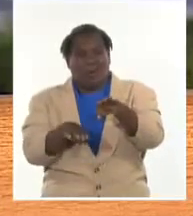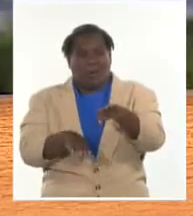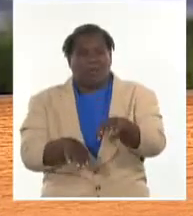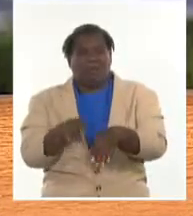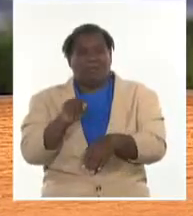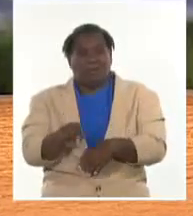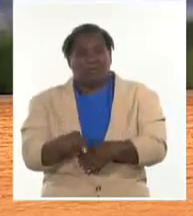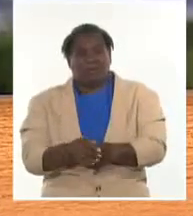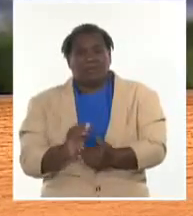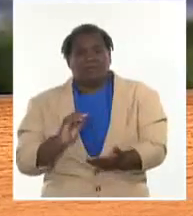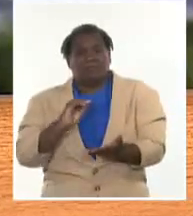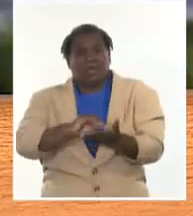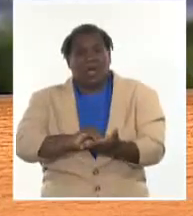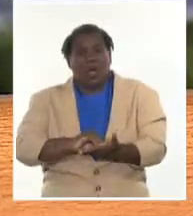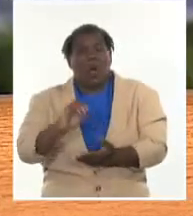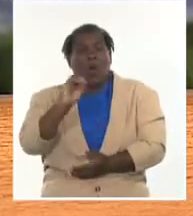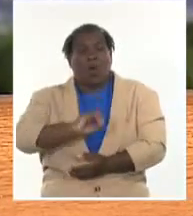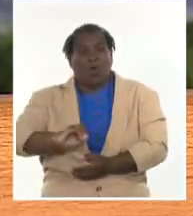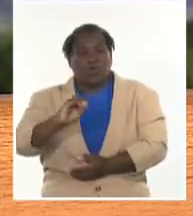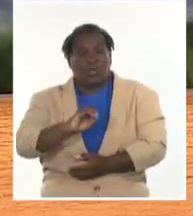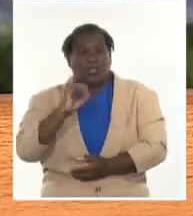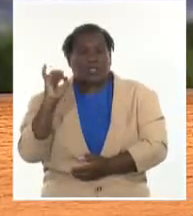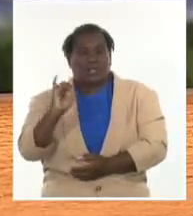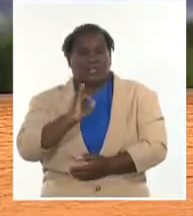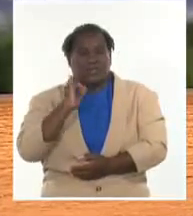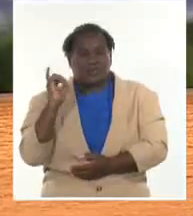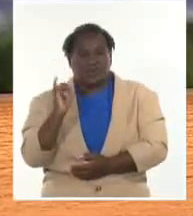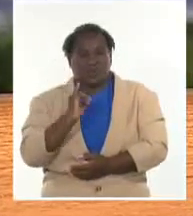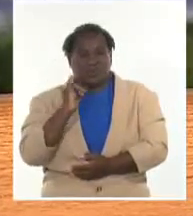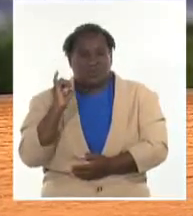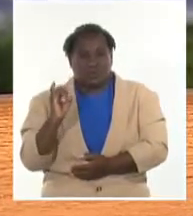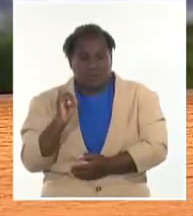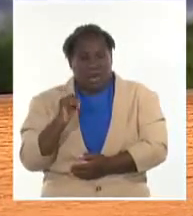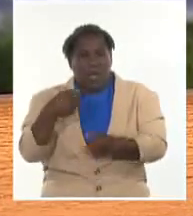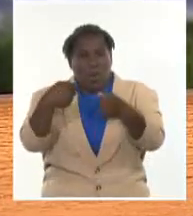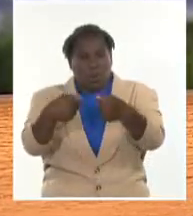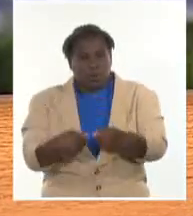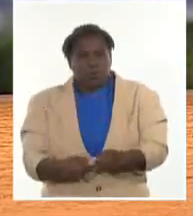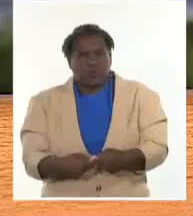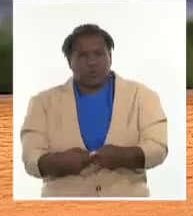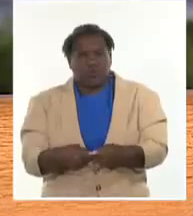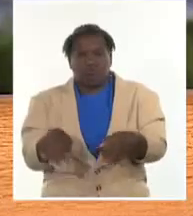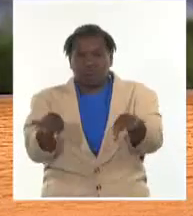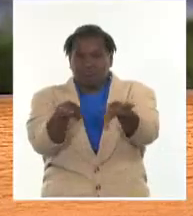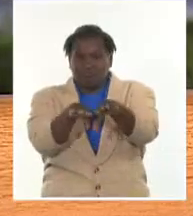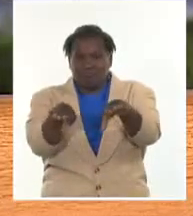establecimiento de un orden internacional más justo y equitativo.